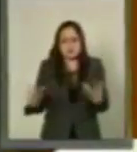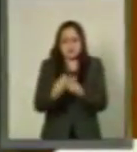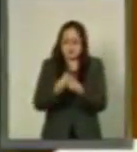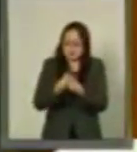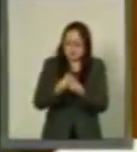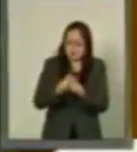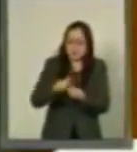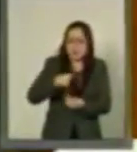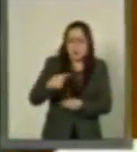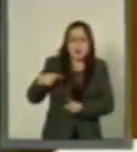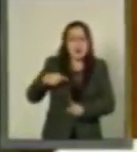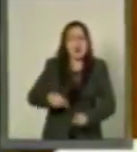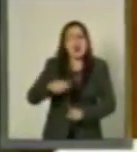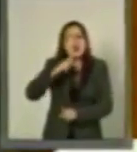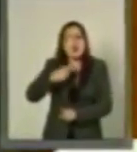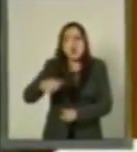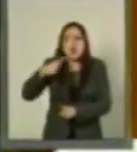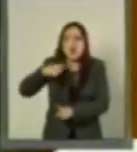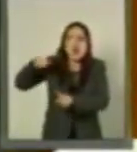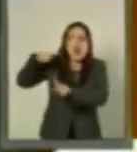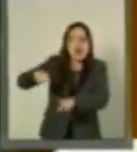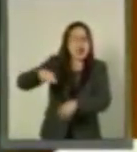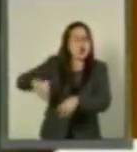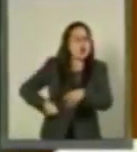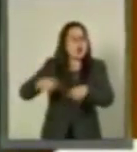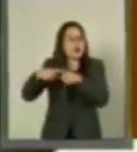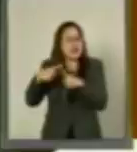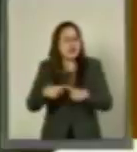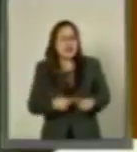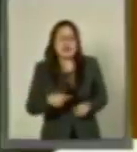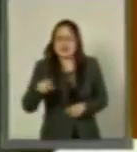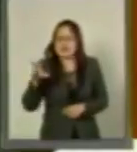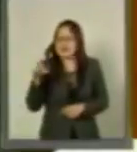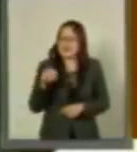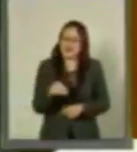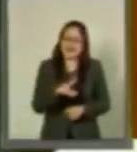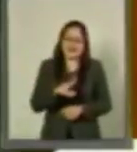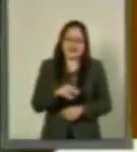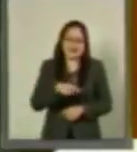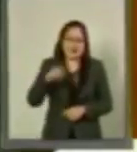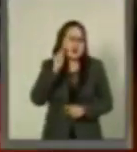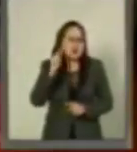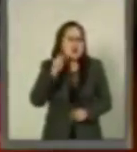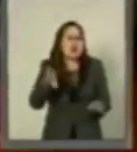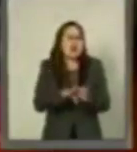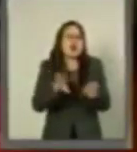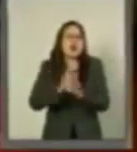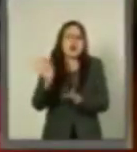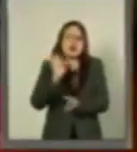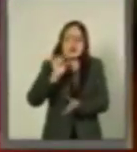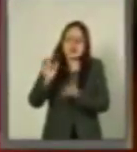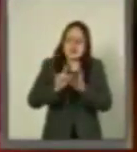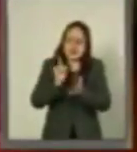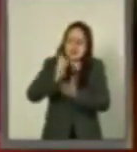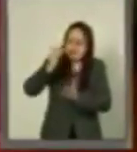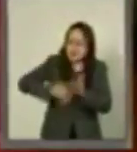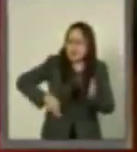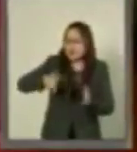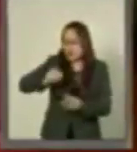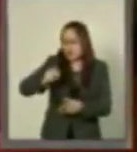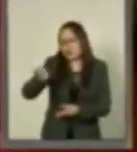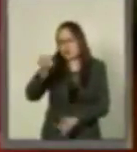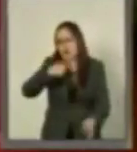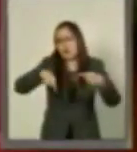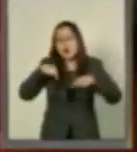Yo no he venido aquí a acusar ni a echar culpas absolutamente de la falta de un ordenamiento legal. Simplemente vengo a